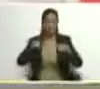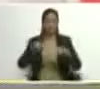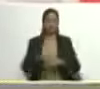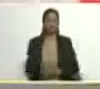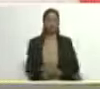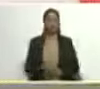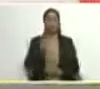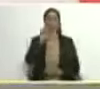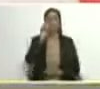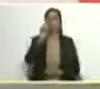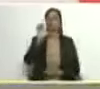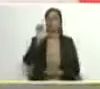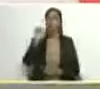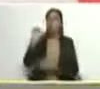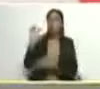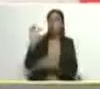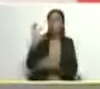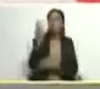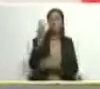el sol de los incas,